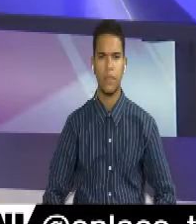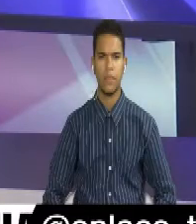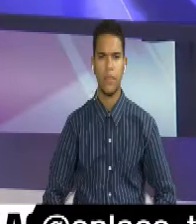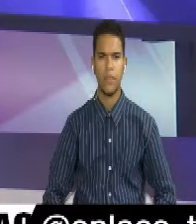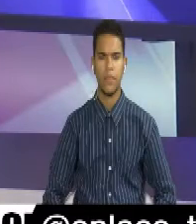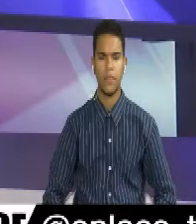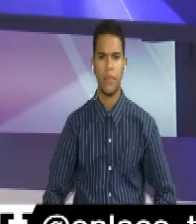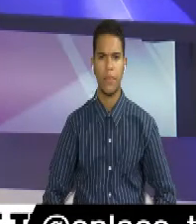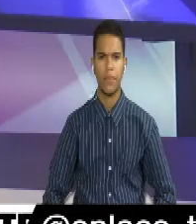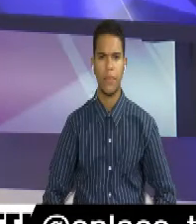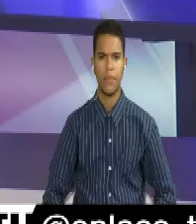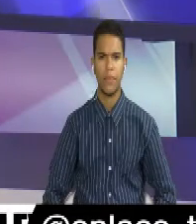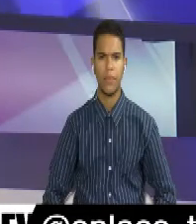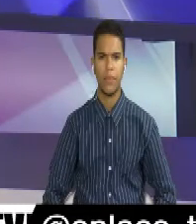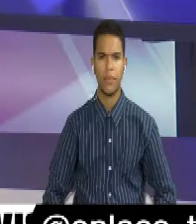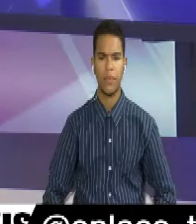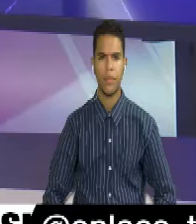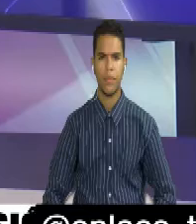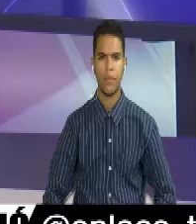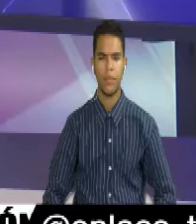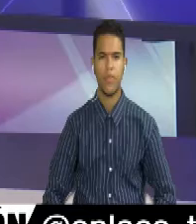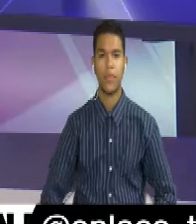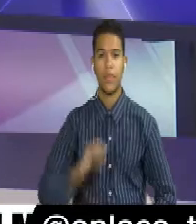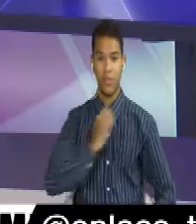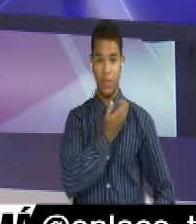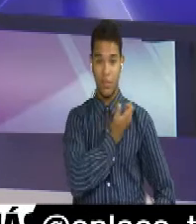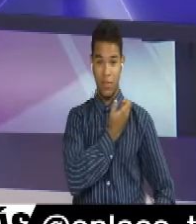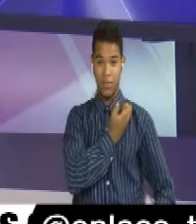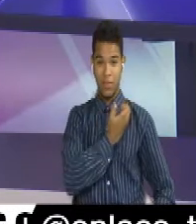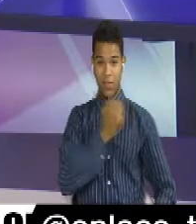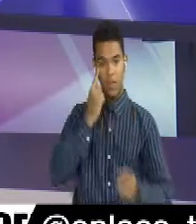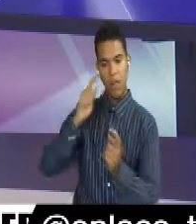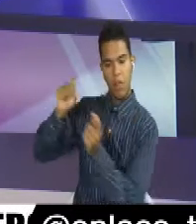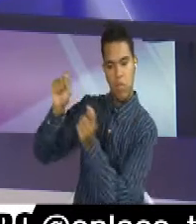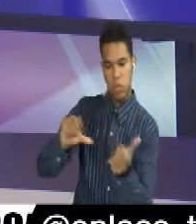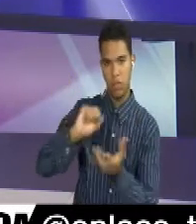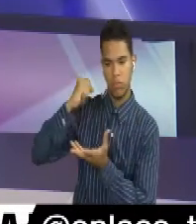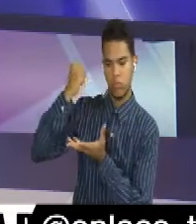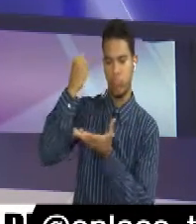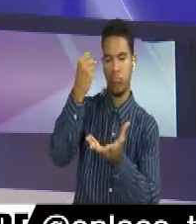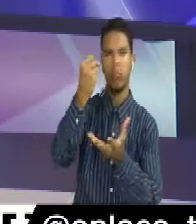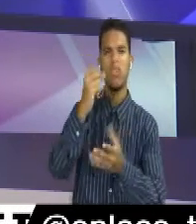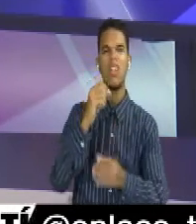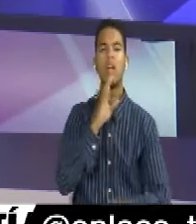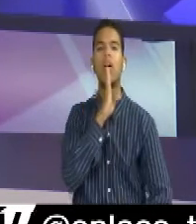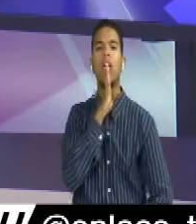Y luego del giro del municipio al Cuerpo de Bomberos de Barranca Bermeja, las directivas del organismo de